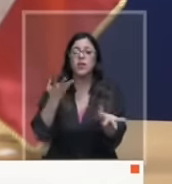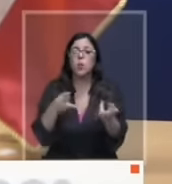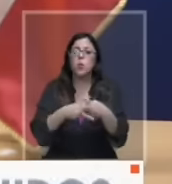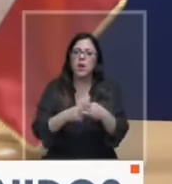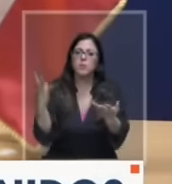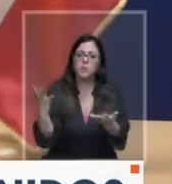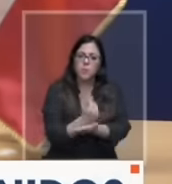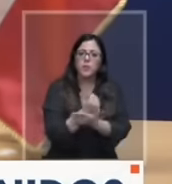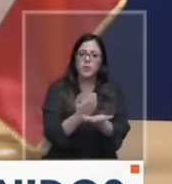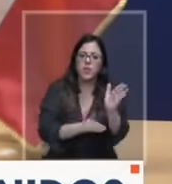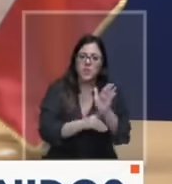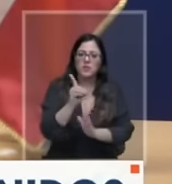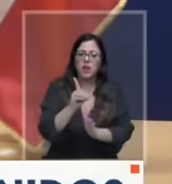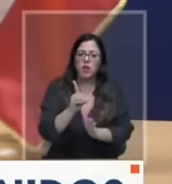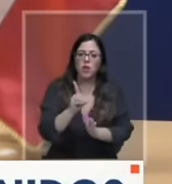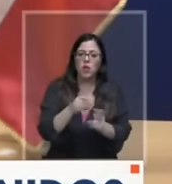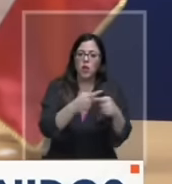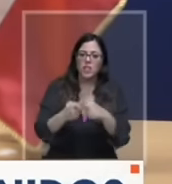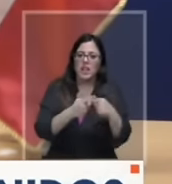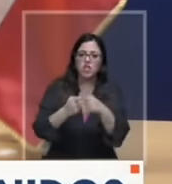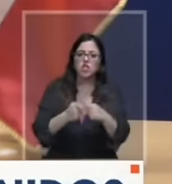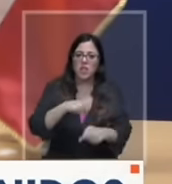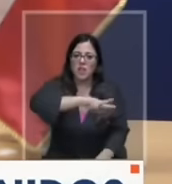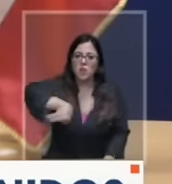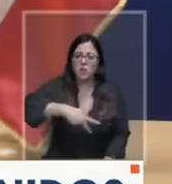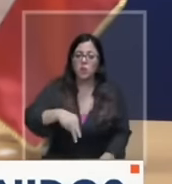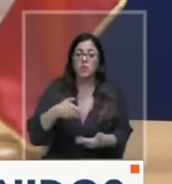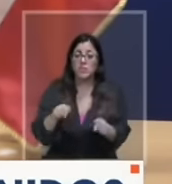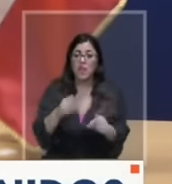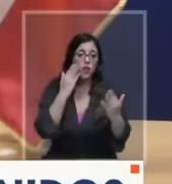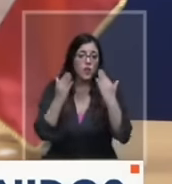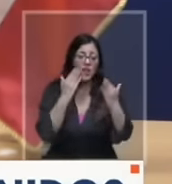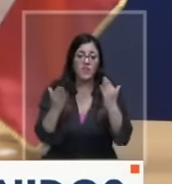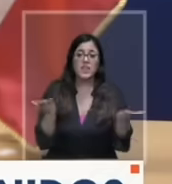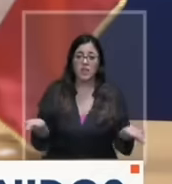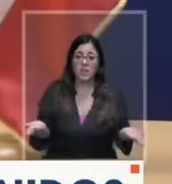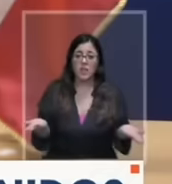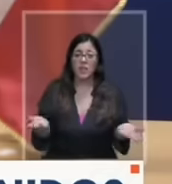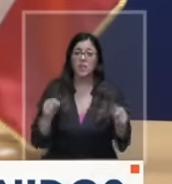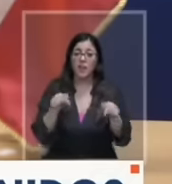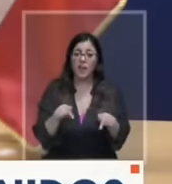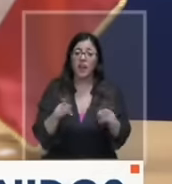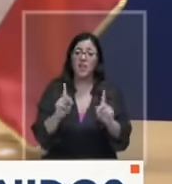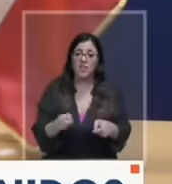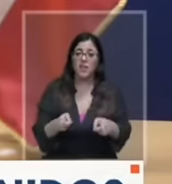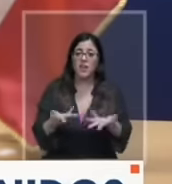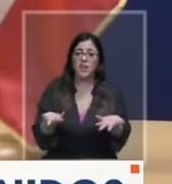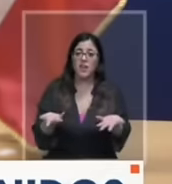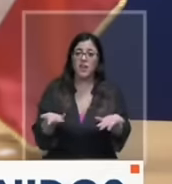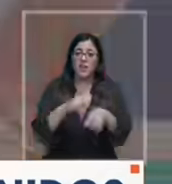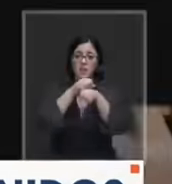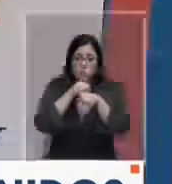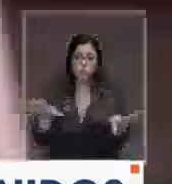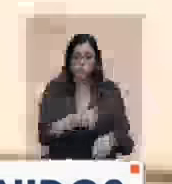lograr un desarrollo de nuestras sociedades y que los beneficios derivados de estos deben llegar a todos y a